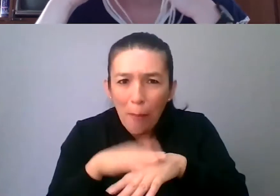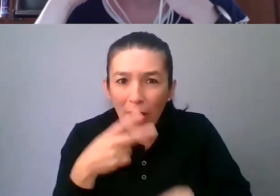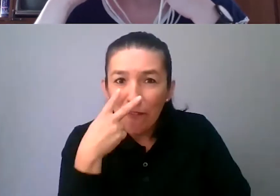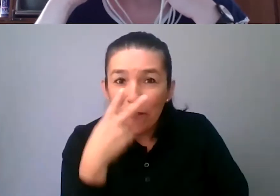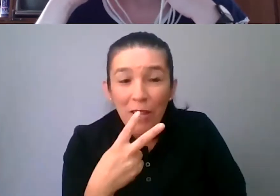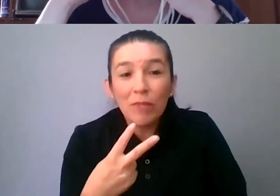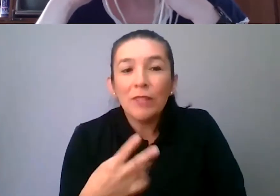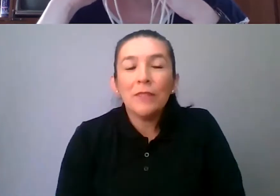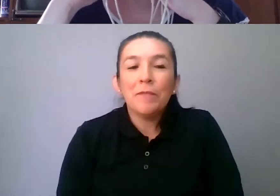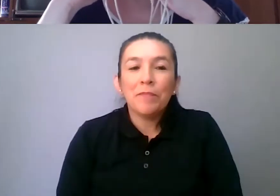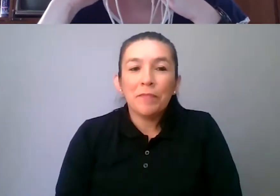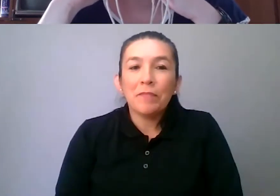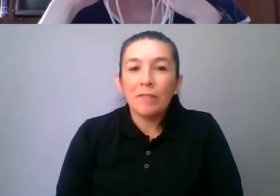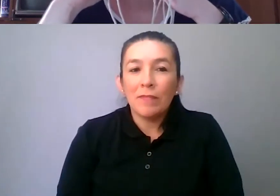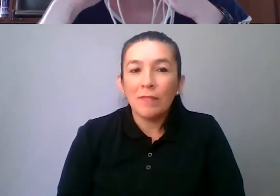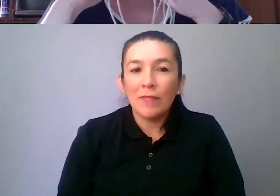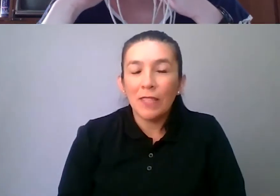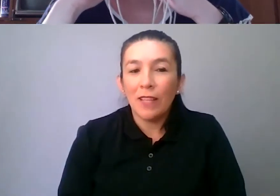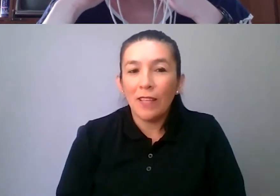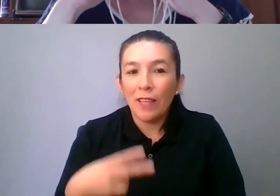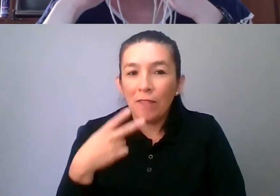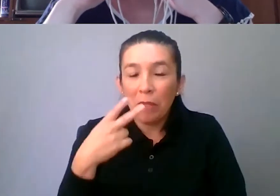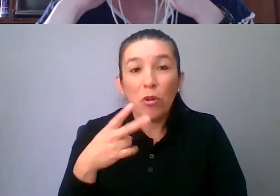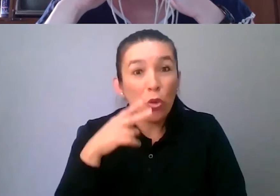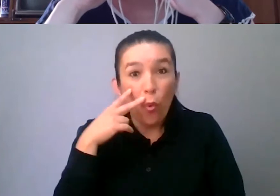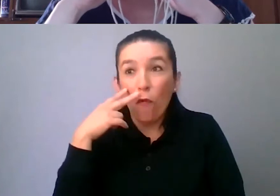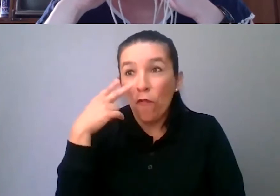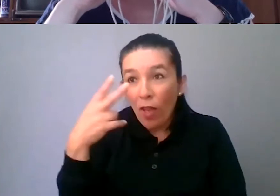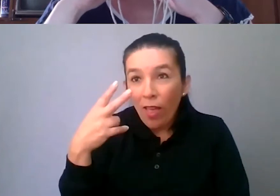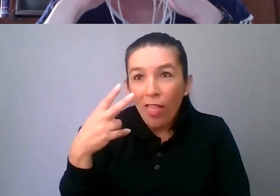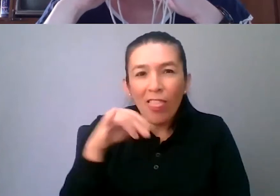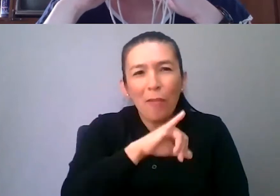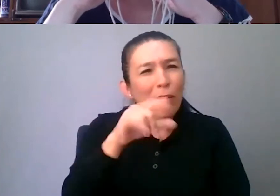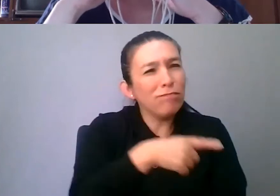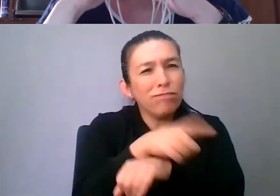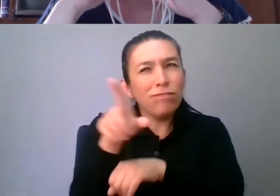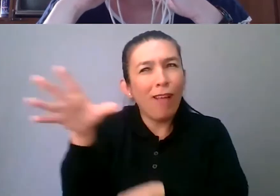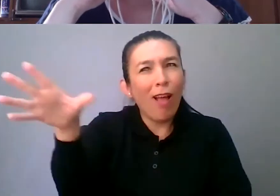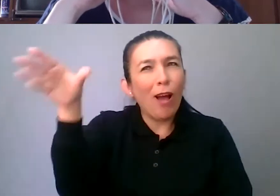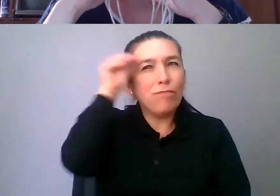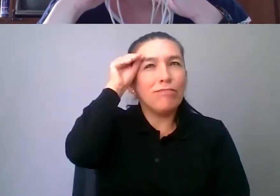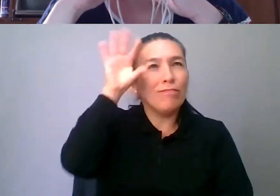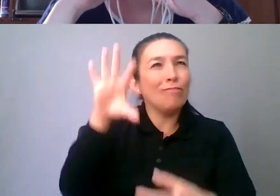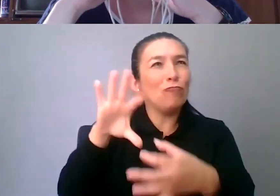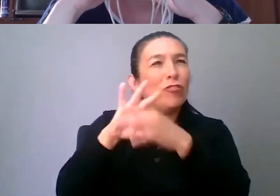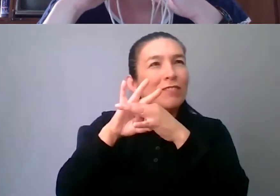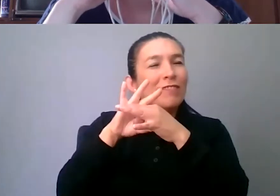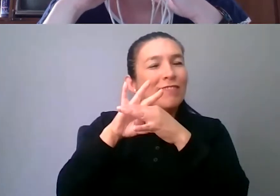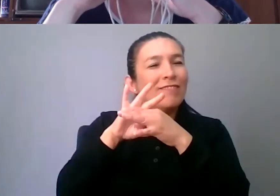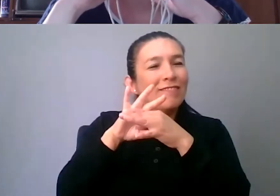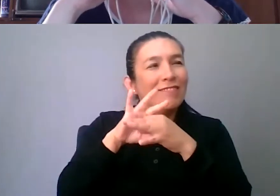Son figuras concretas que tú la ves y la asocias con algo de tu realidad, de tu